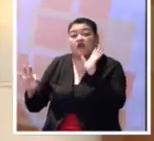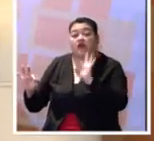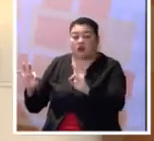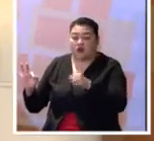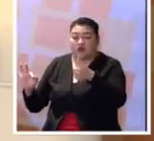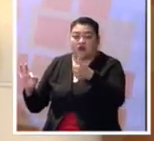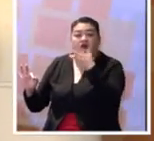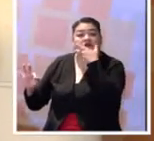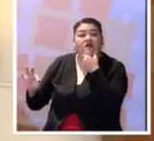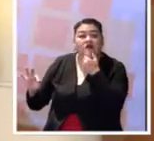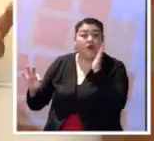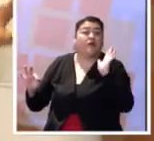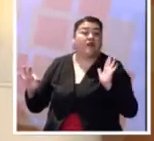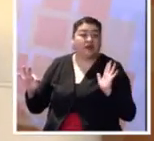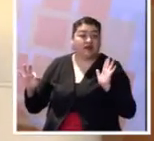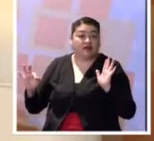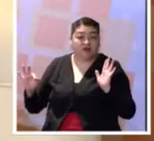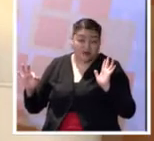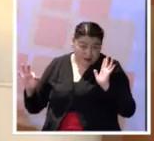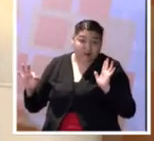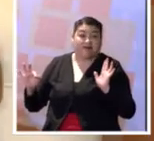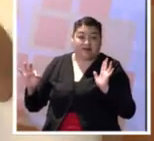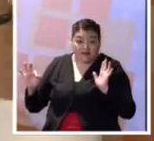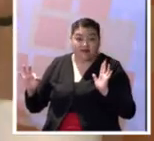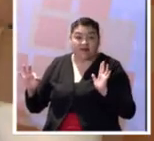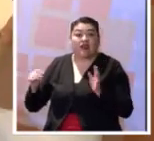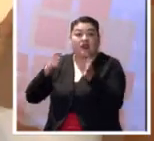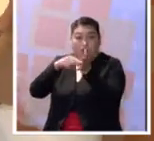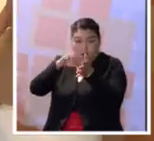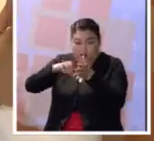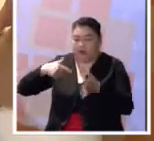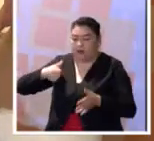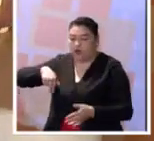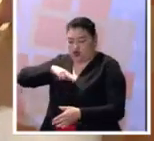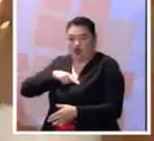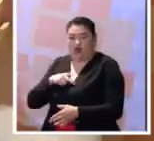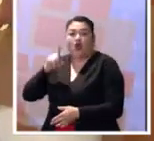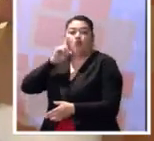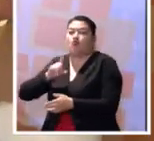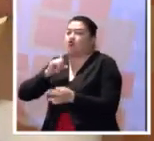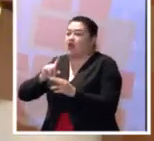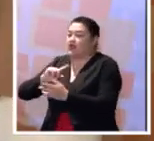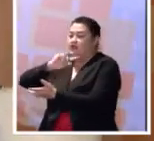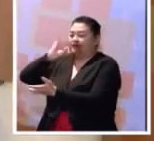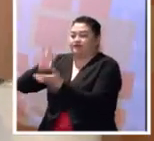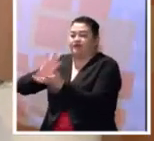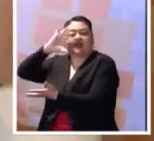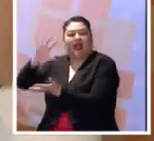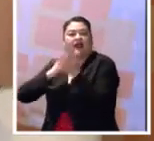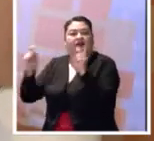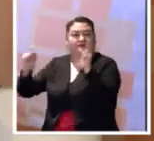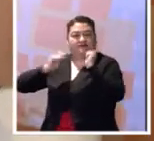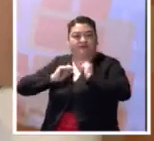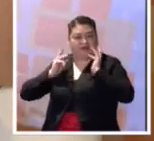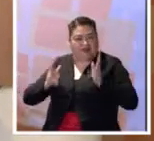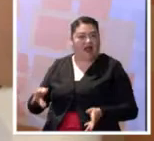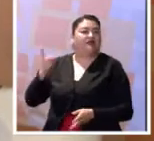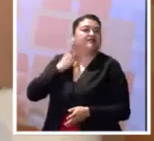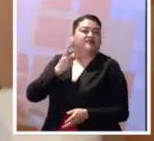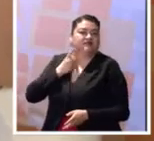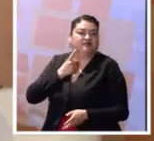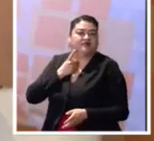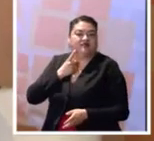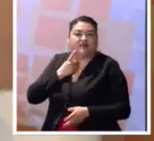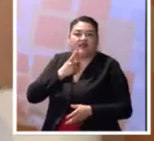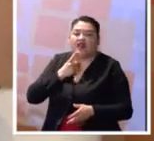la paridad para excluir mujeres que habían logrado esa asignación, para llegar a un equilibrio